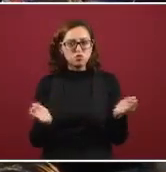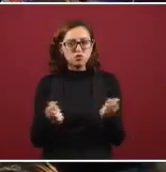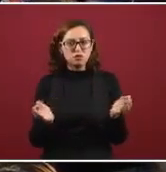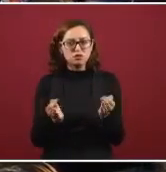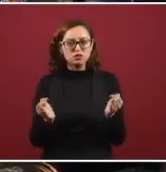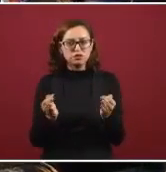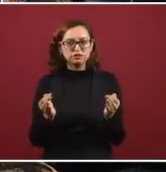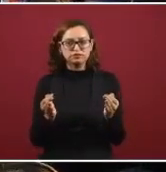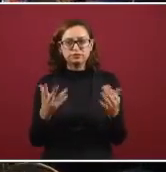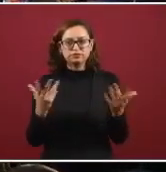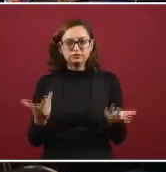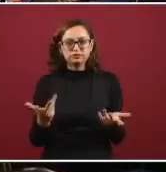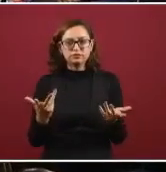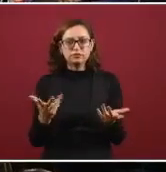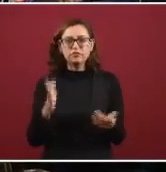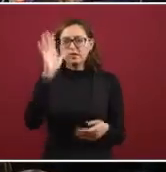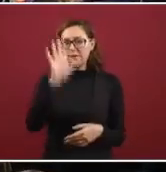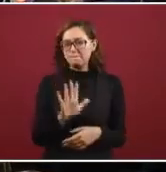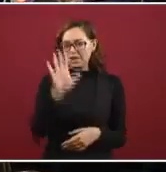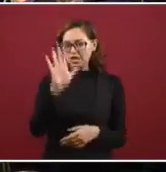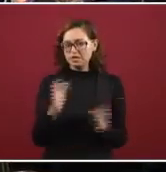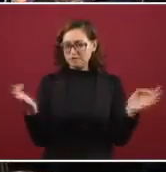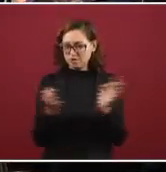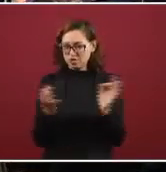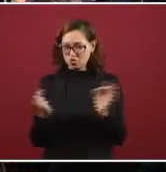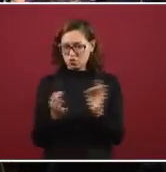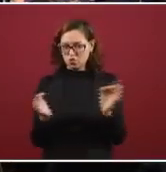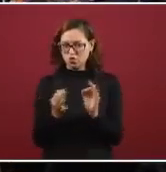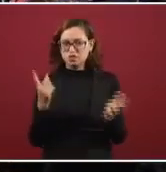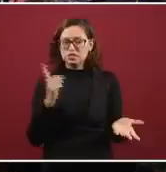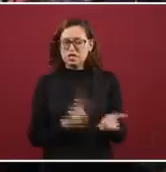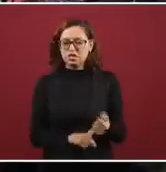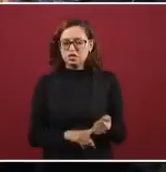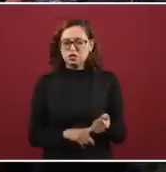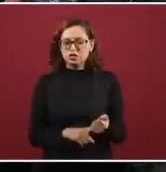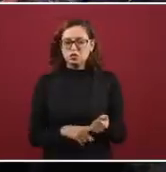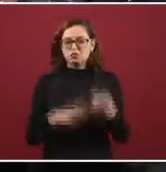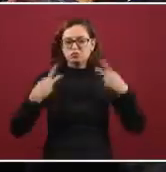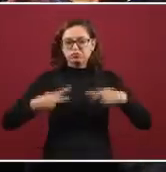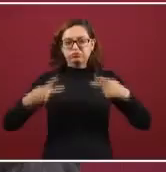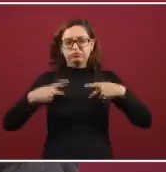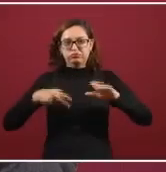aunque no llevan el aire prendido, pero parecen, con migrantes.